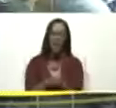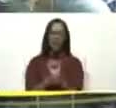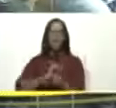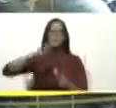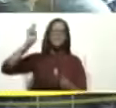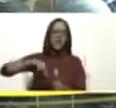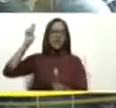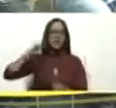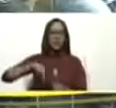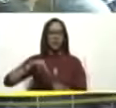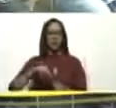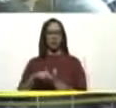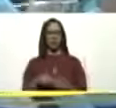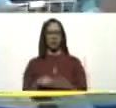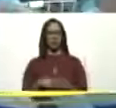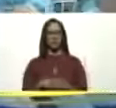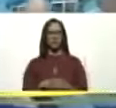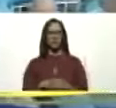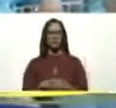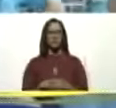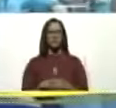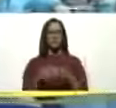más nunca.